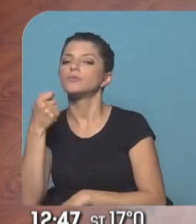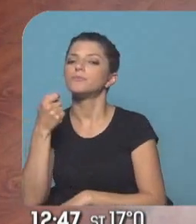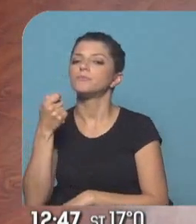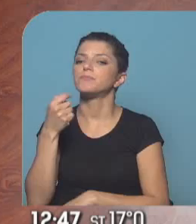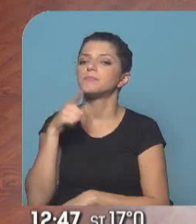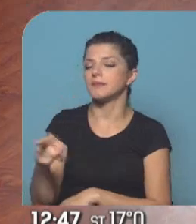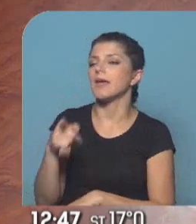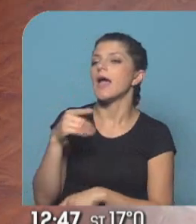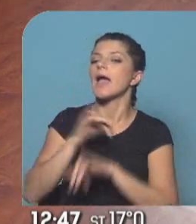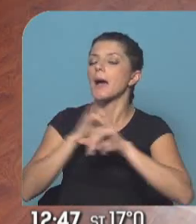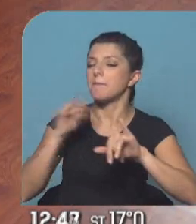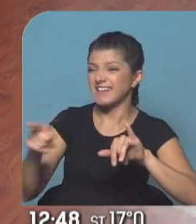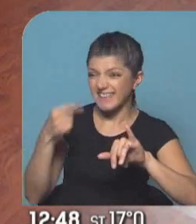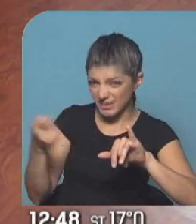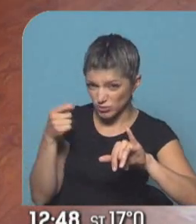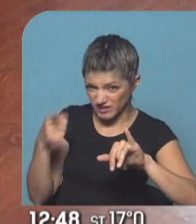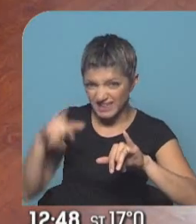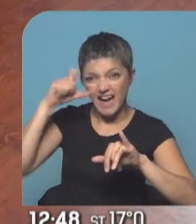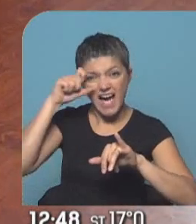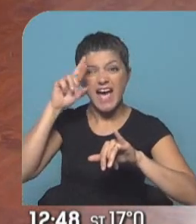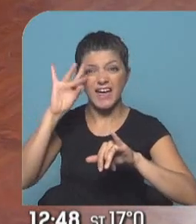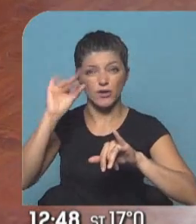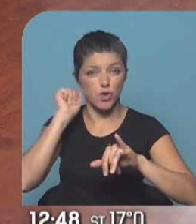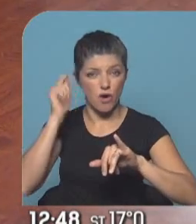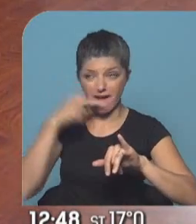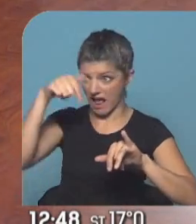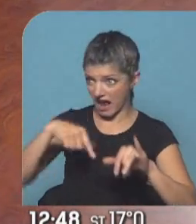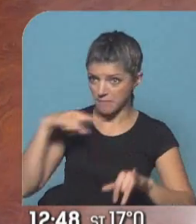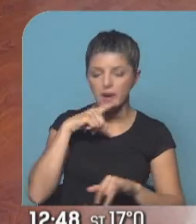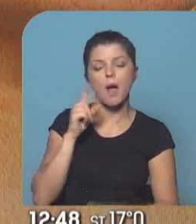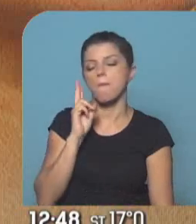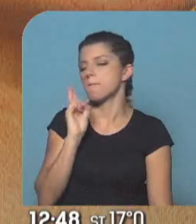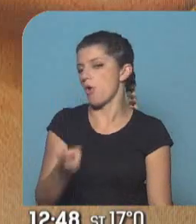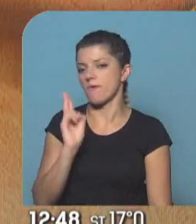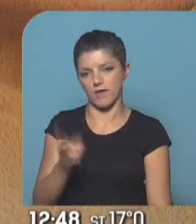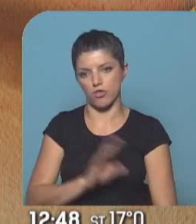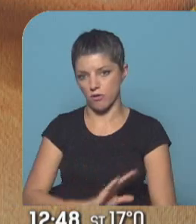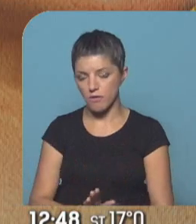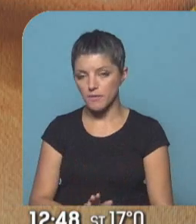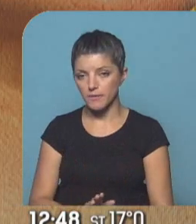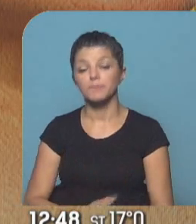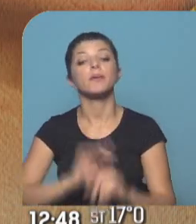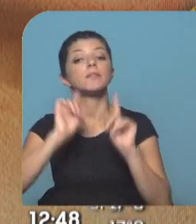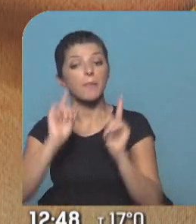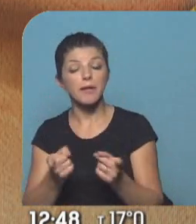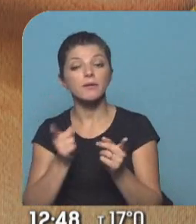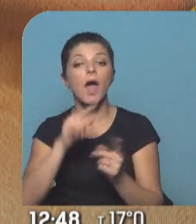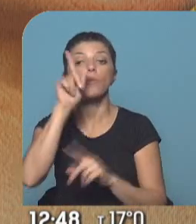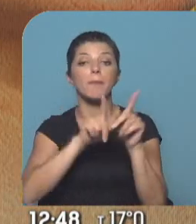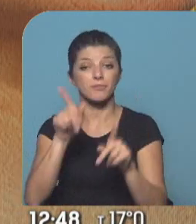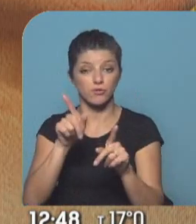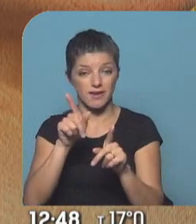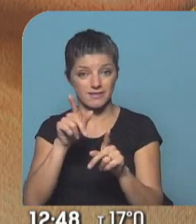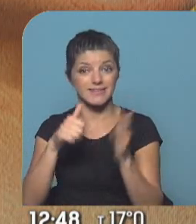de Erdogan por el referéndum presidencial de Turquía en Alemania, y a su vez hay ciudadanos alemanes